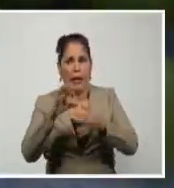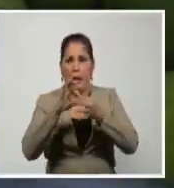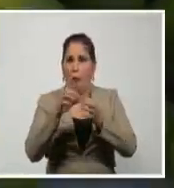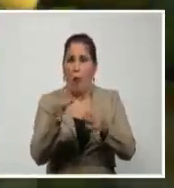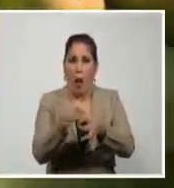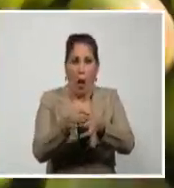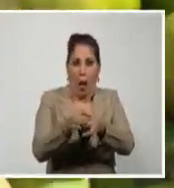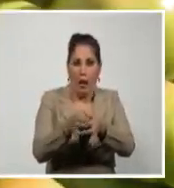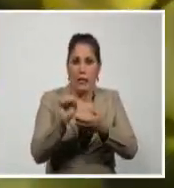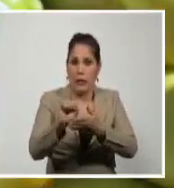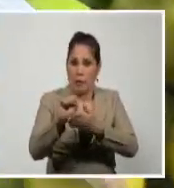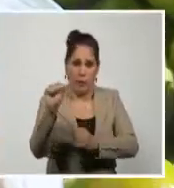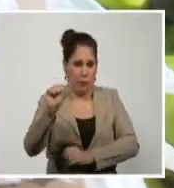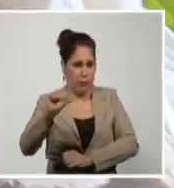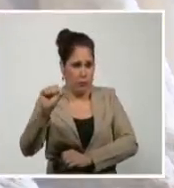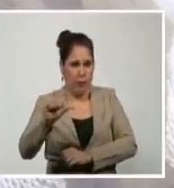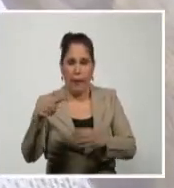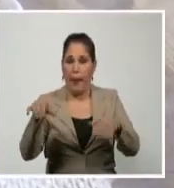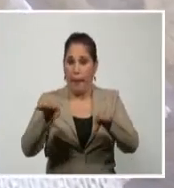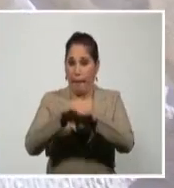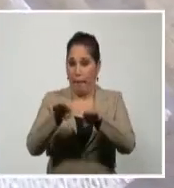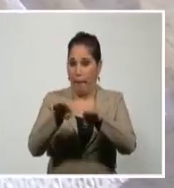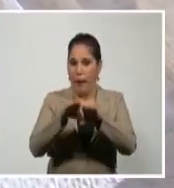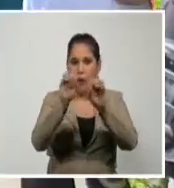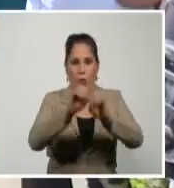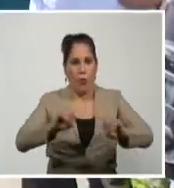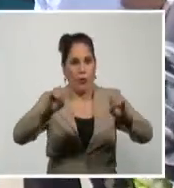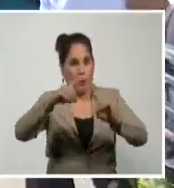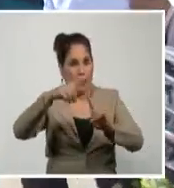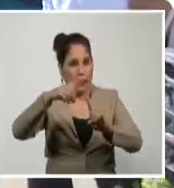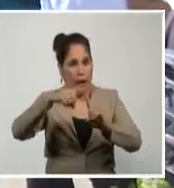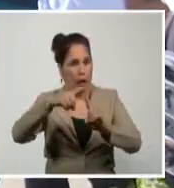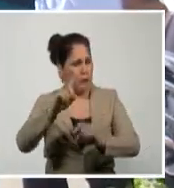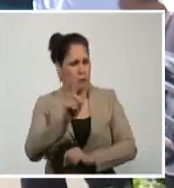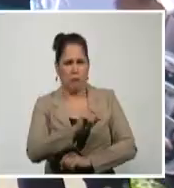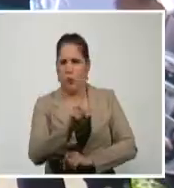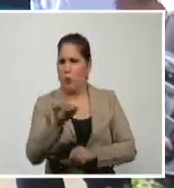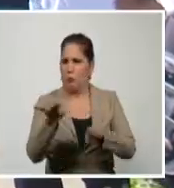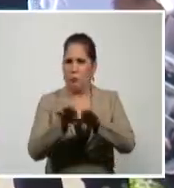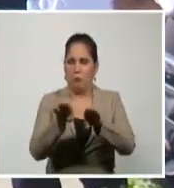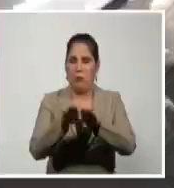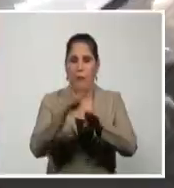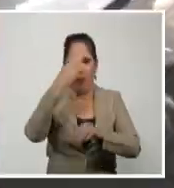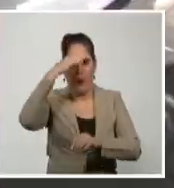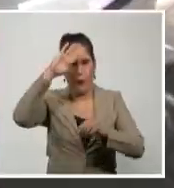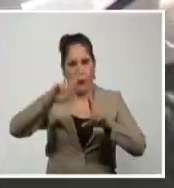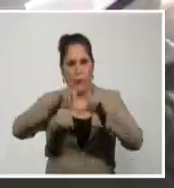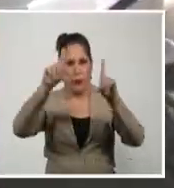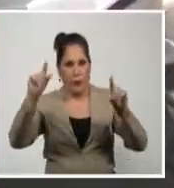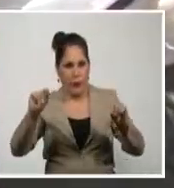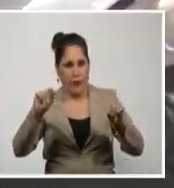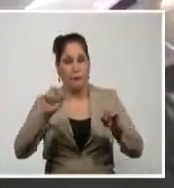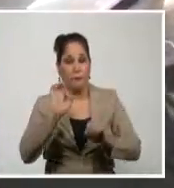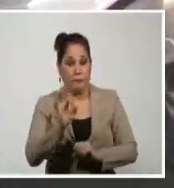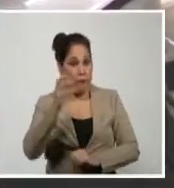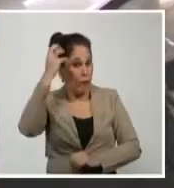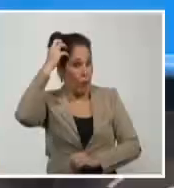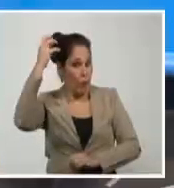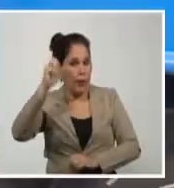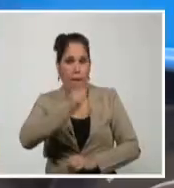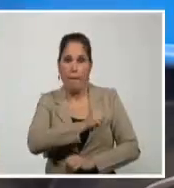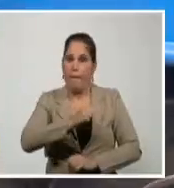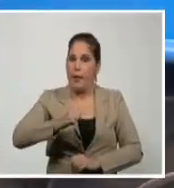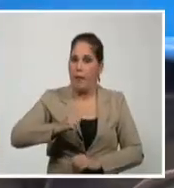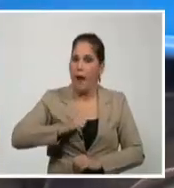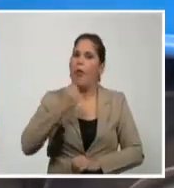mal servicio no se corresponden con el reordenamiento económico que lleva a cabo el país. En el sector estatal y privado